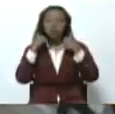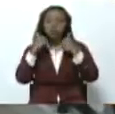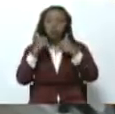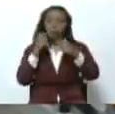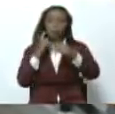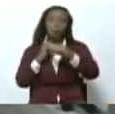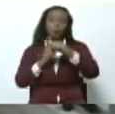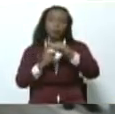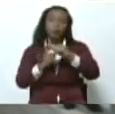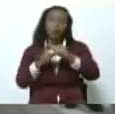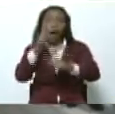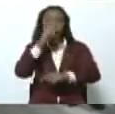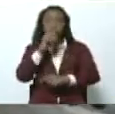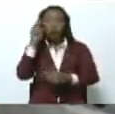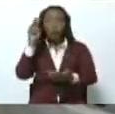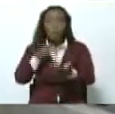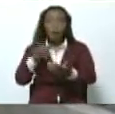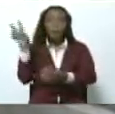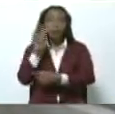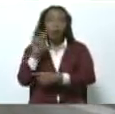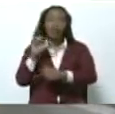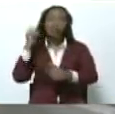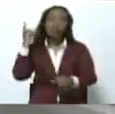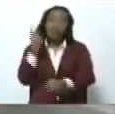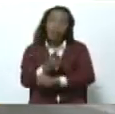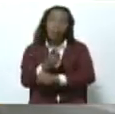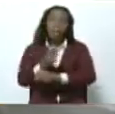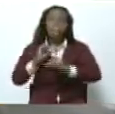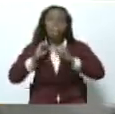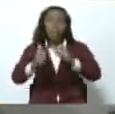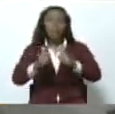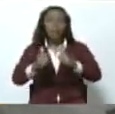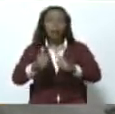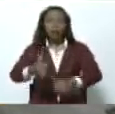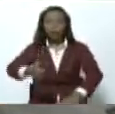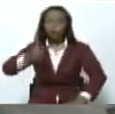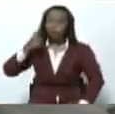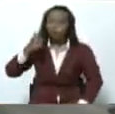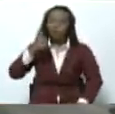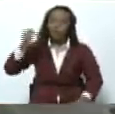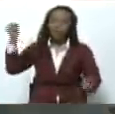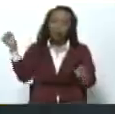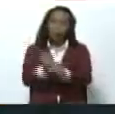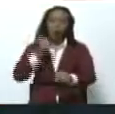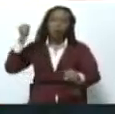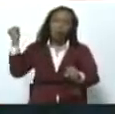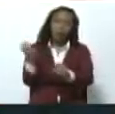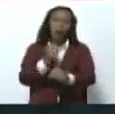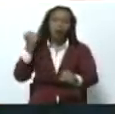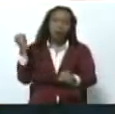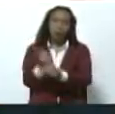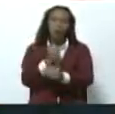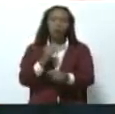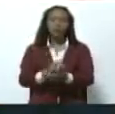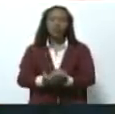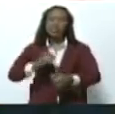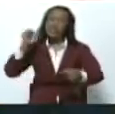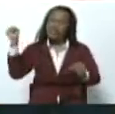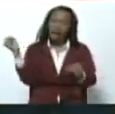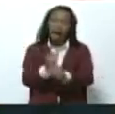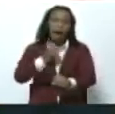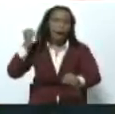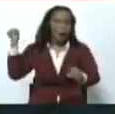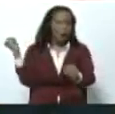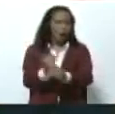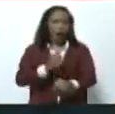y el año 2022 debe empezar mejor aún. Trabajo y más trabajo, trabajo y más